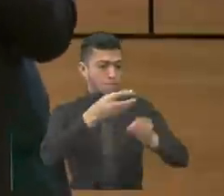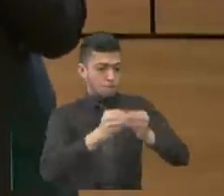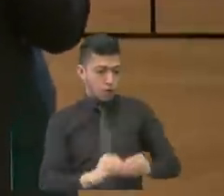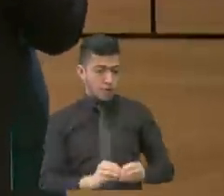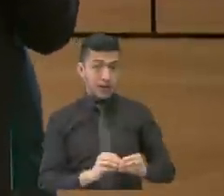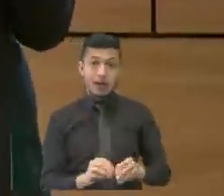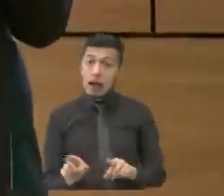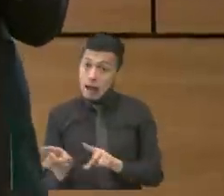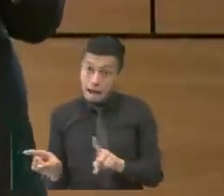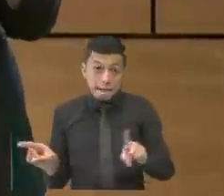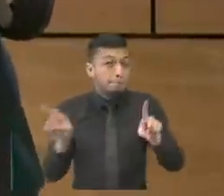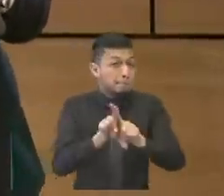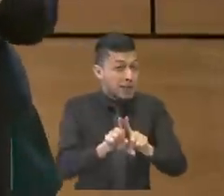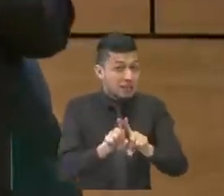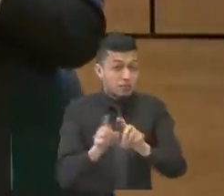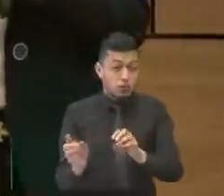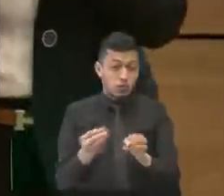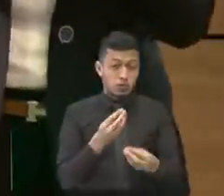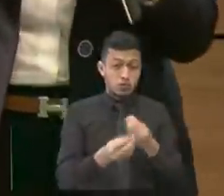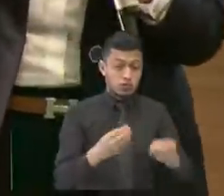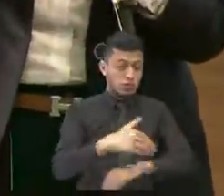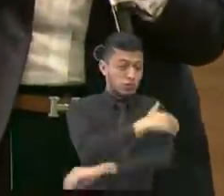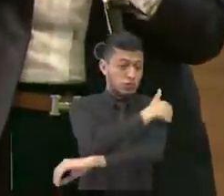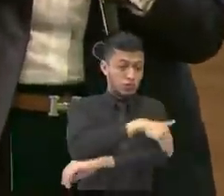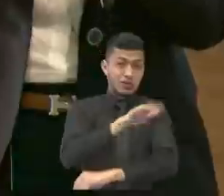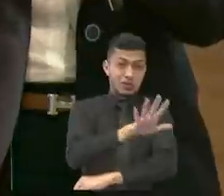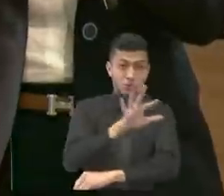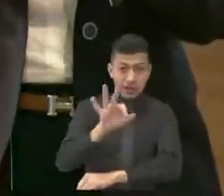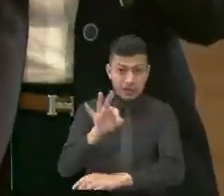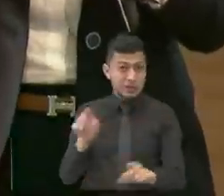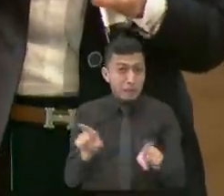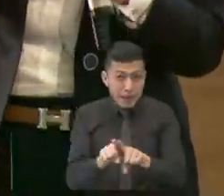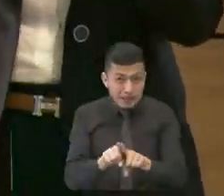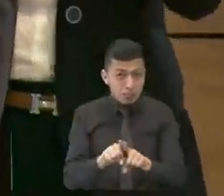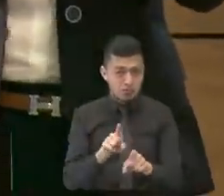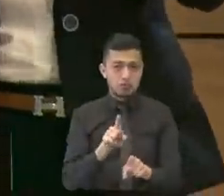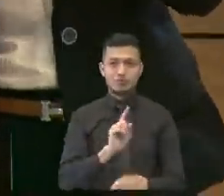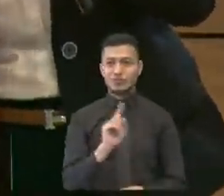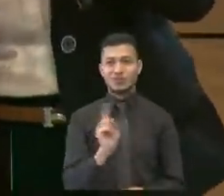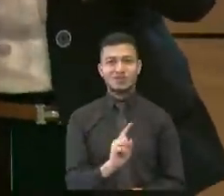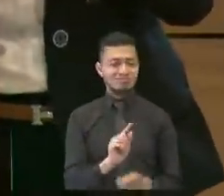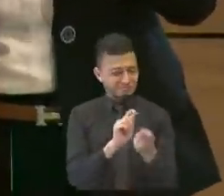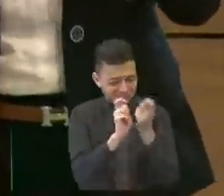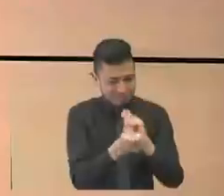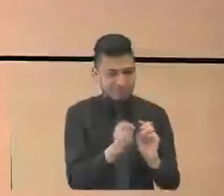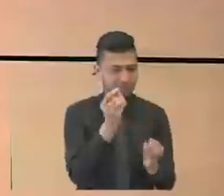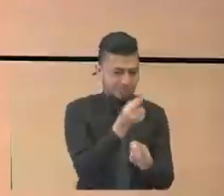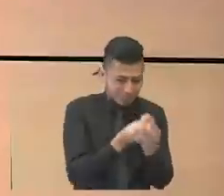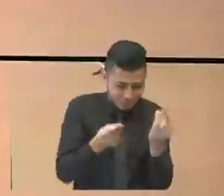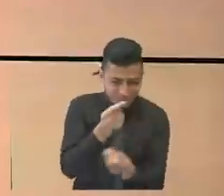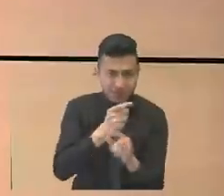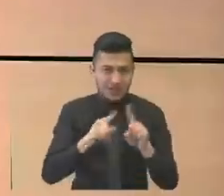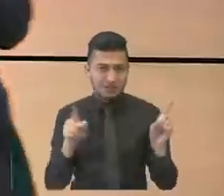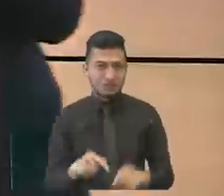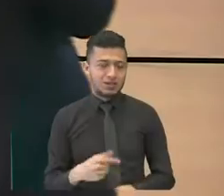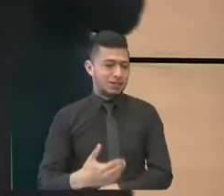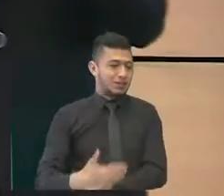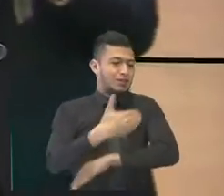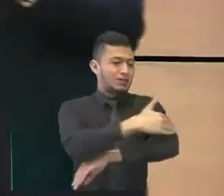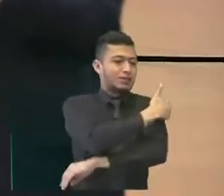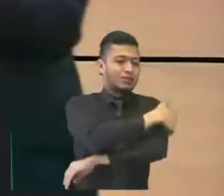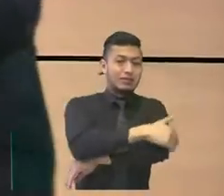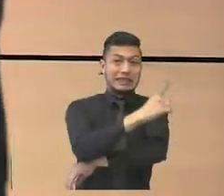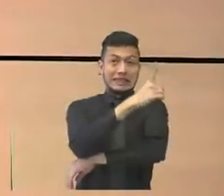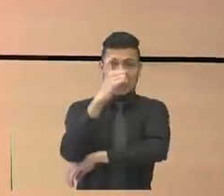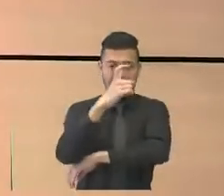misma séptima que yo voy a poder hacer en la 53. Entonces ya la de la 53 la haría así. En cambio, la de la 100 la haría de